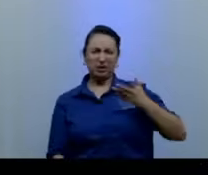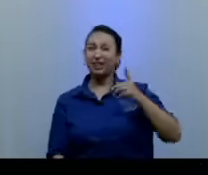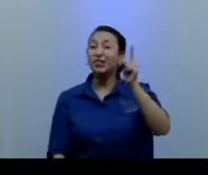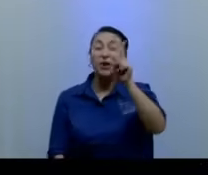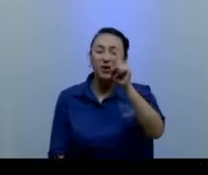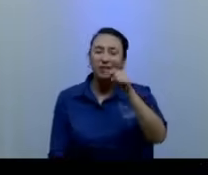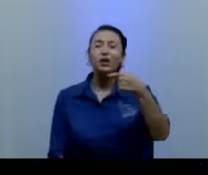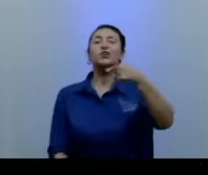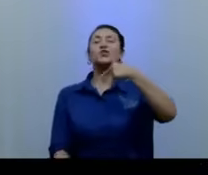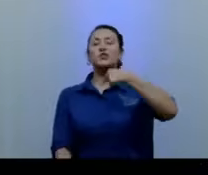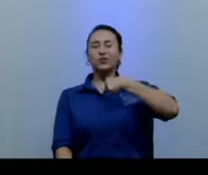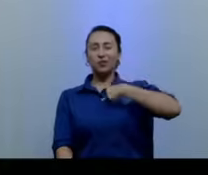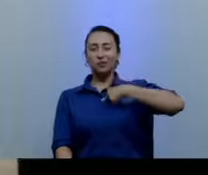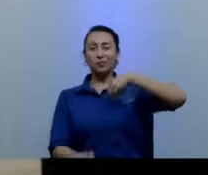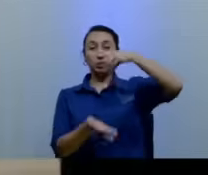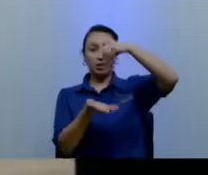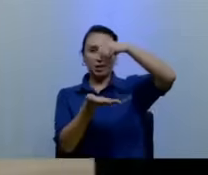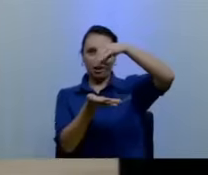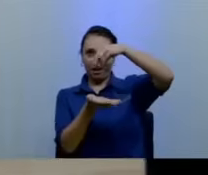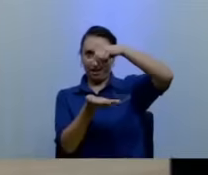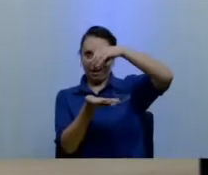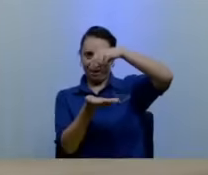sino que yo soy la sal.